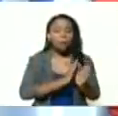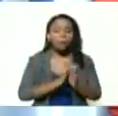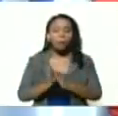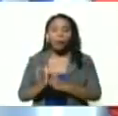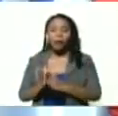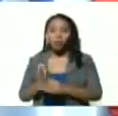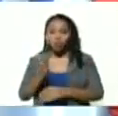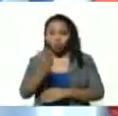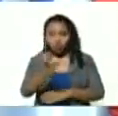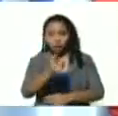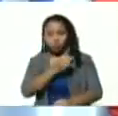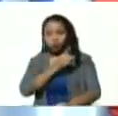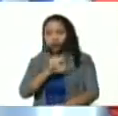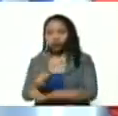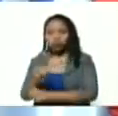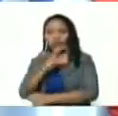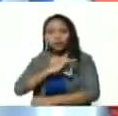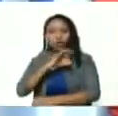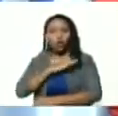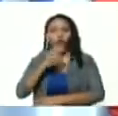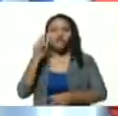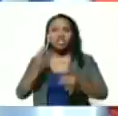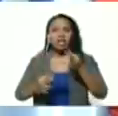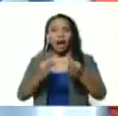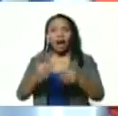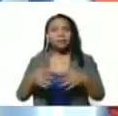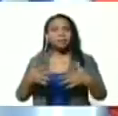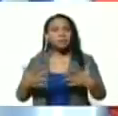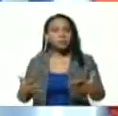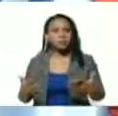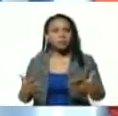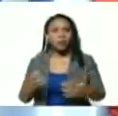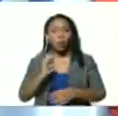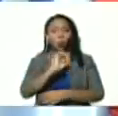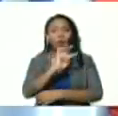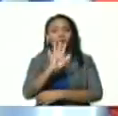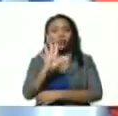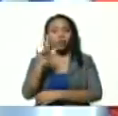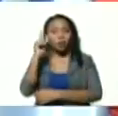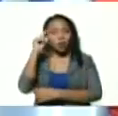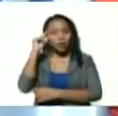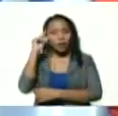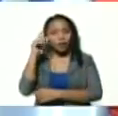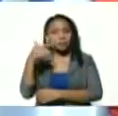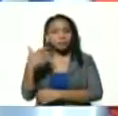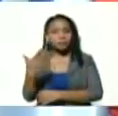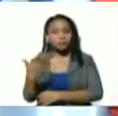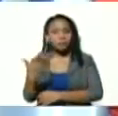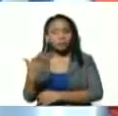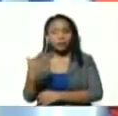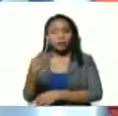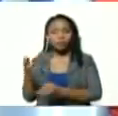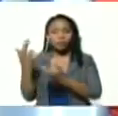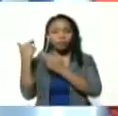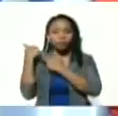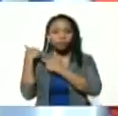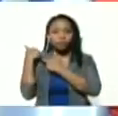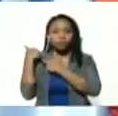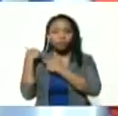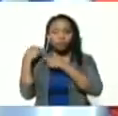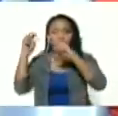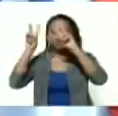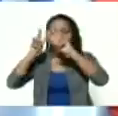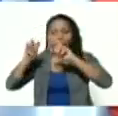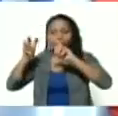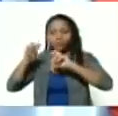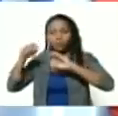Usted está en la obligación, señor fiscal, en los 45 días que le corresponde a